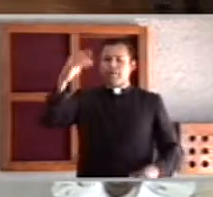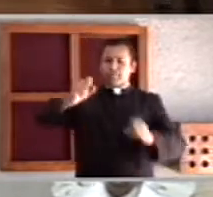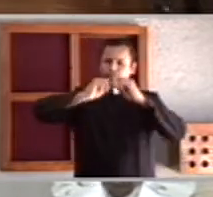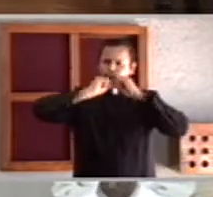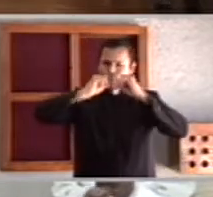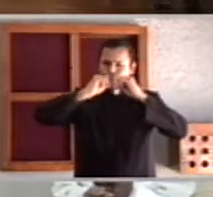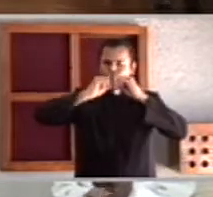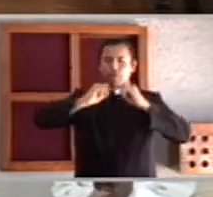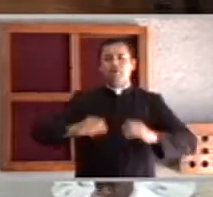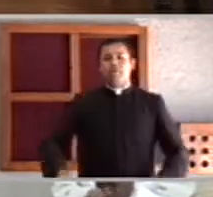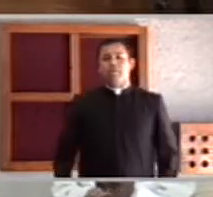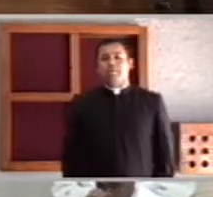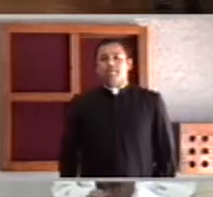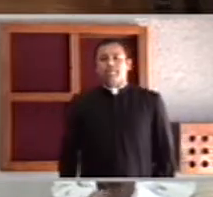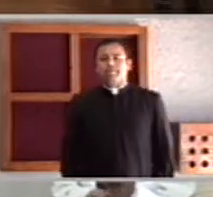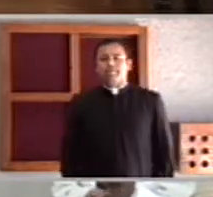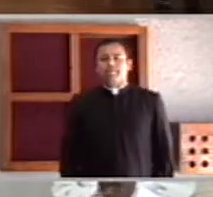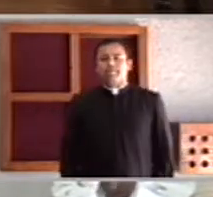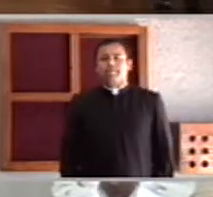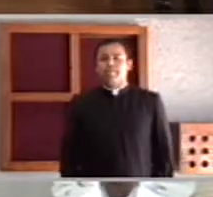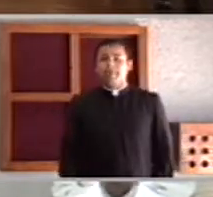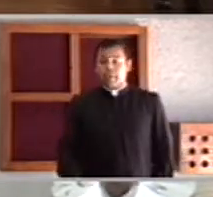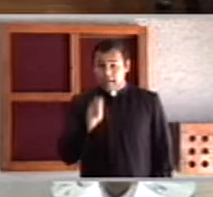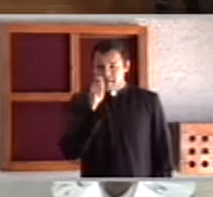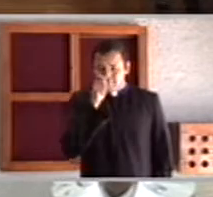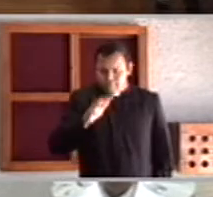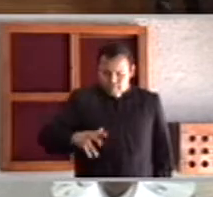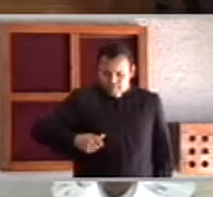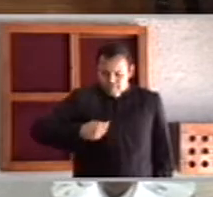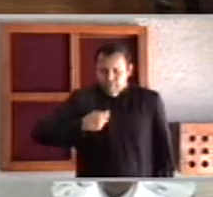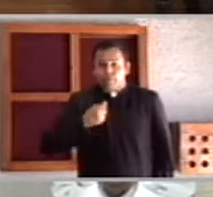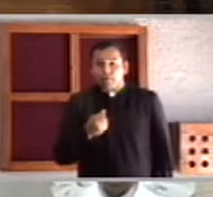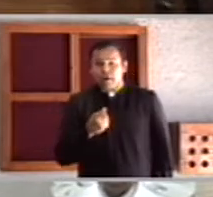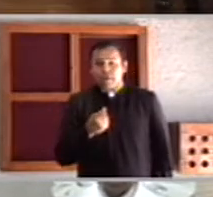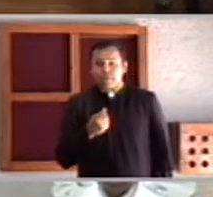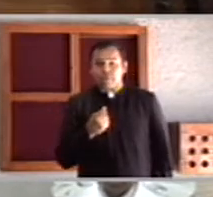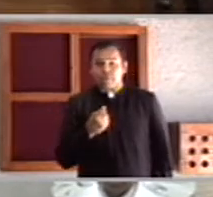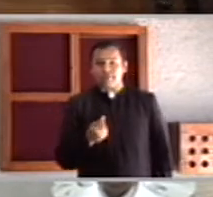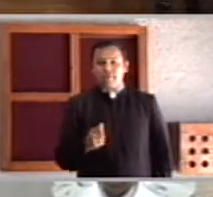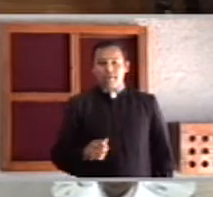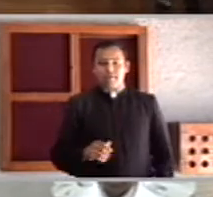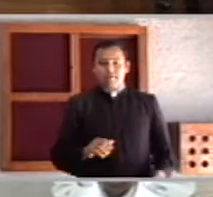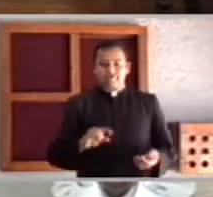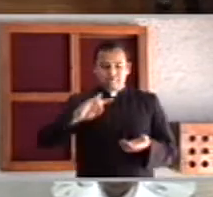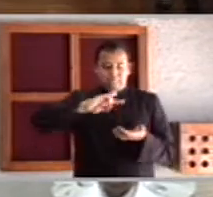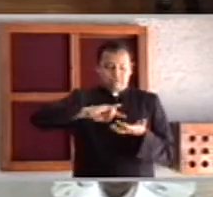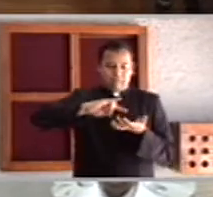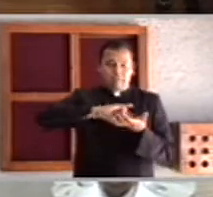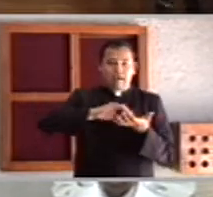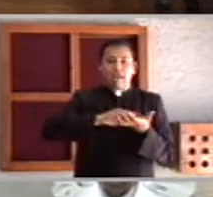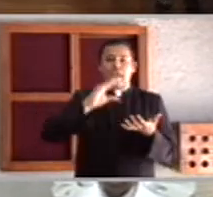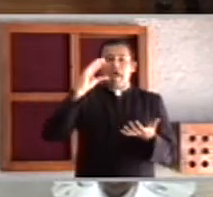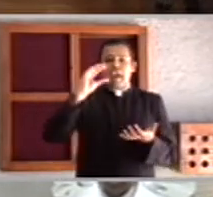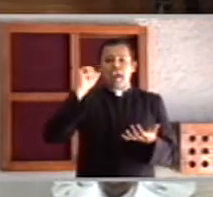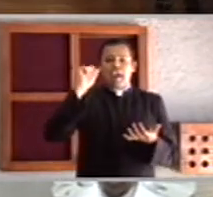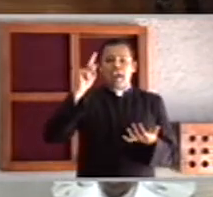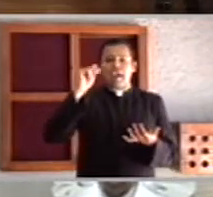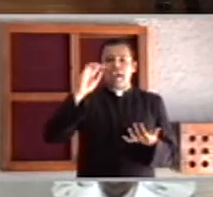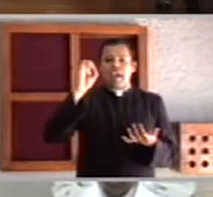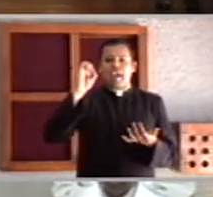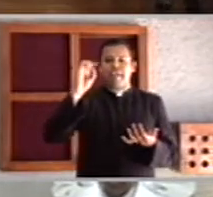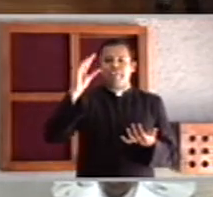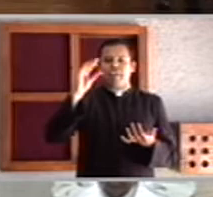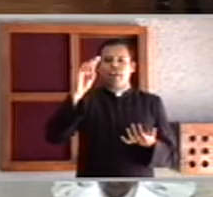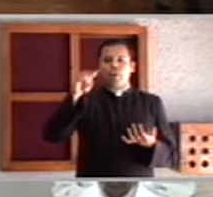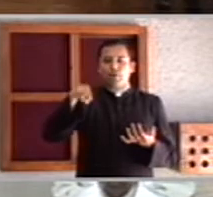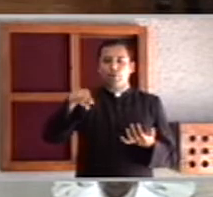y esforzada. Eso significa el aceite de los catecúmenos, esa